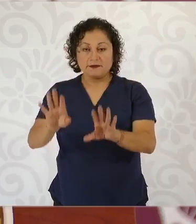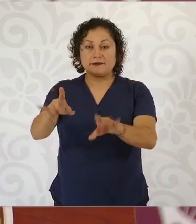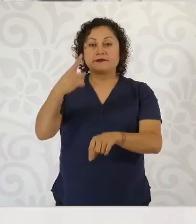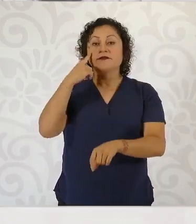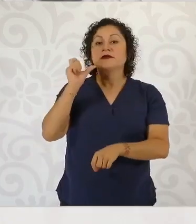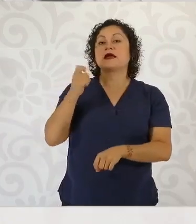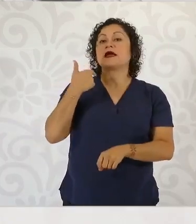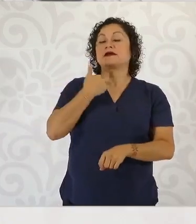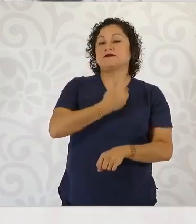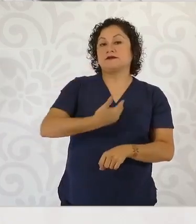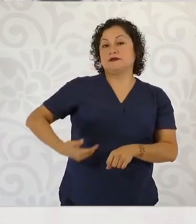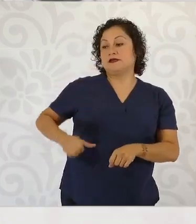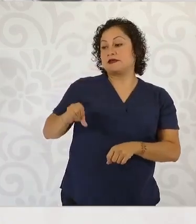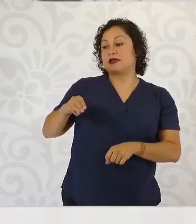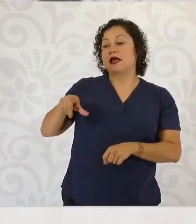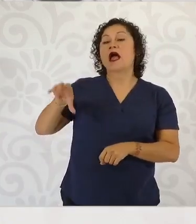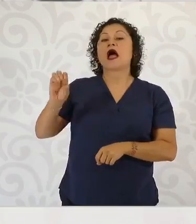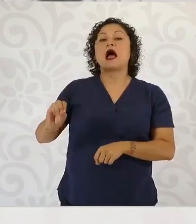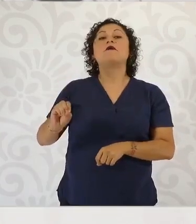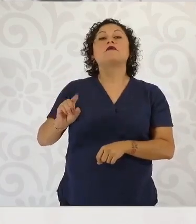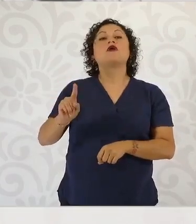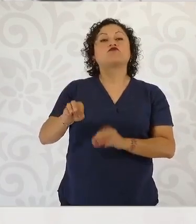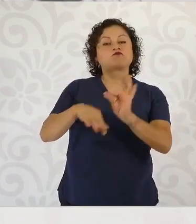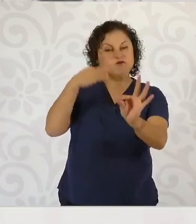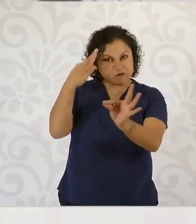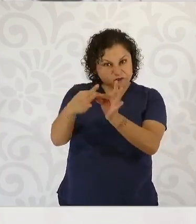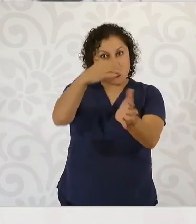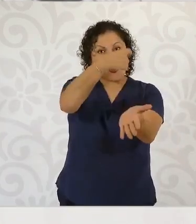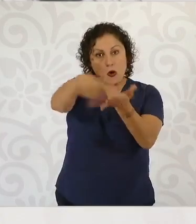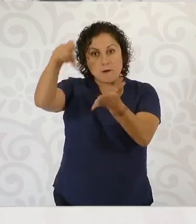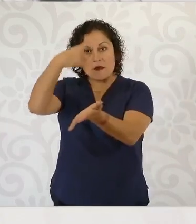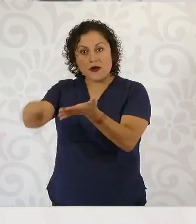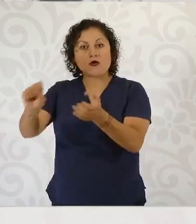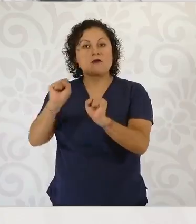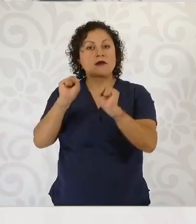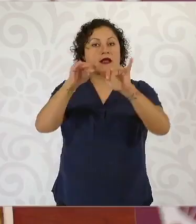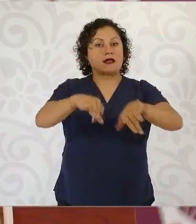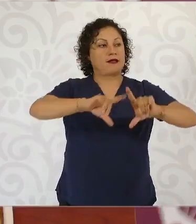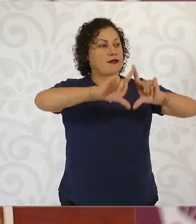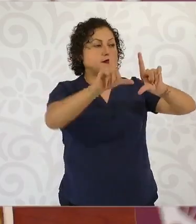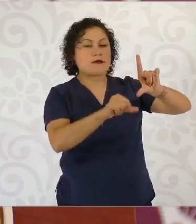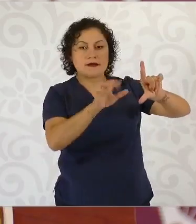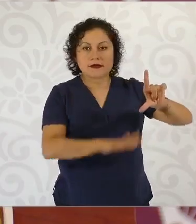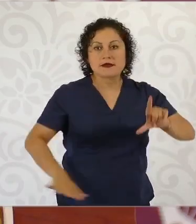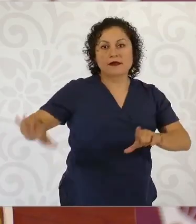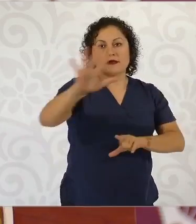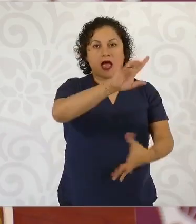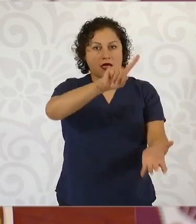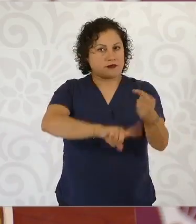Obrador se consolidó la compra de todas las instituciones, incluidos estados de la